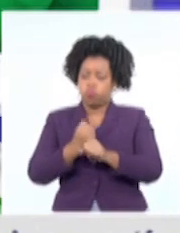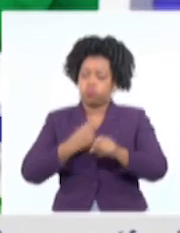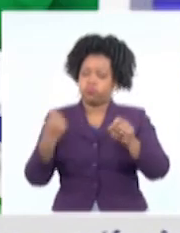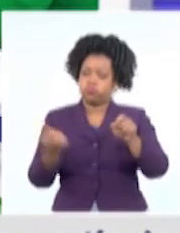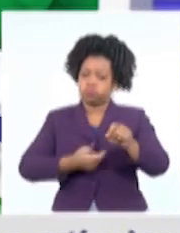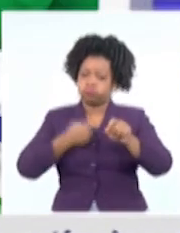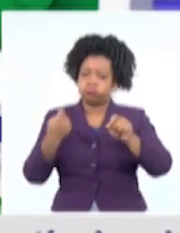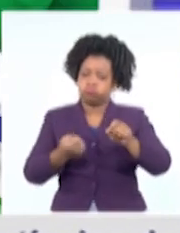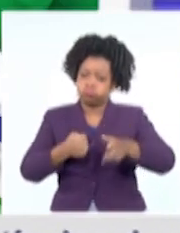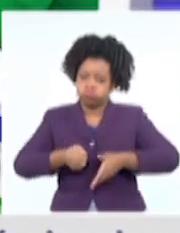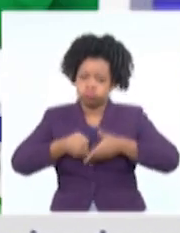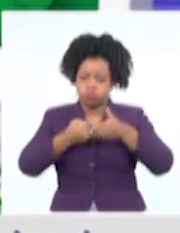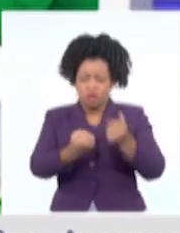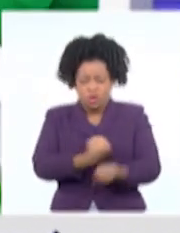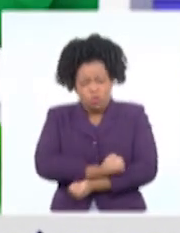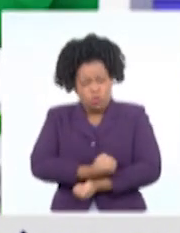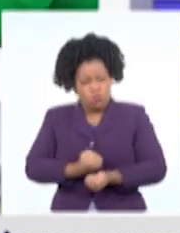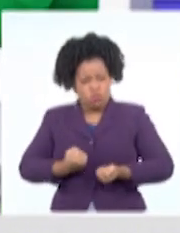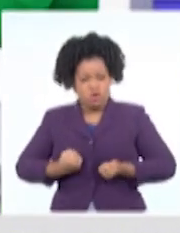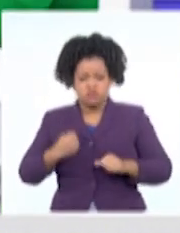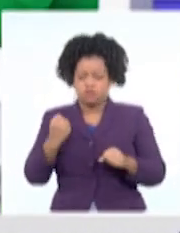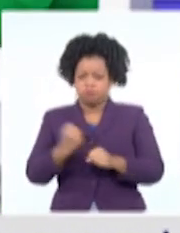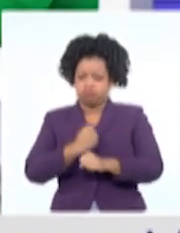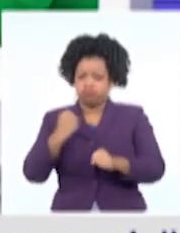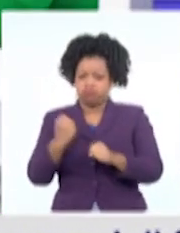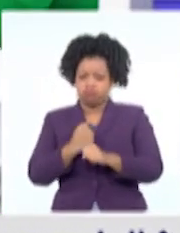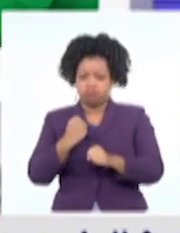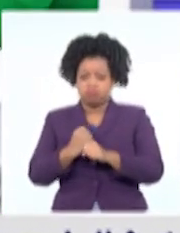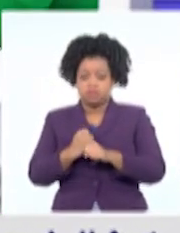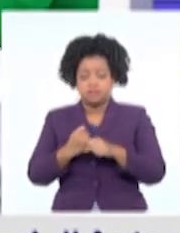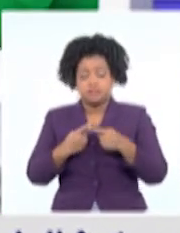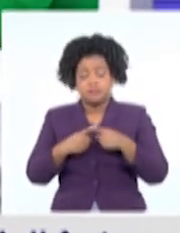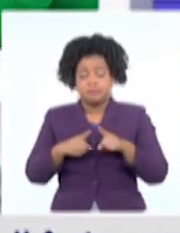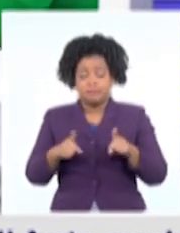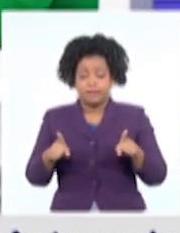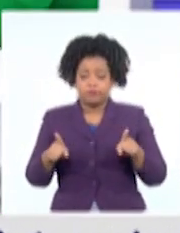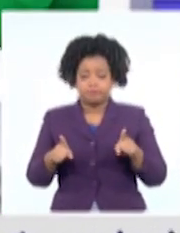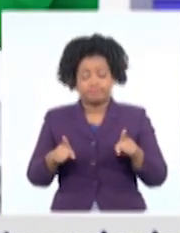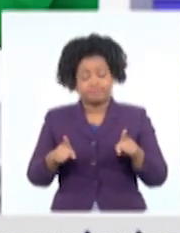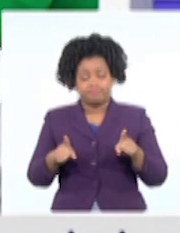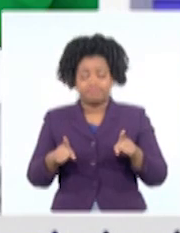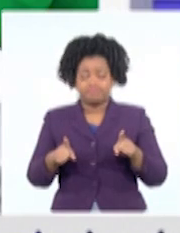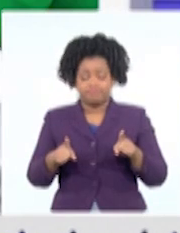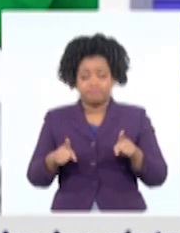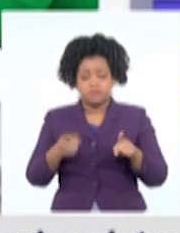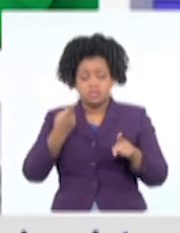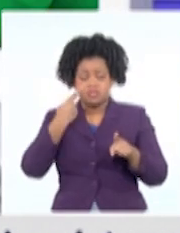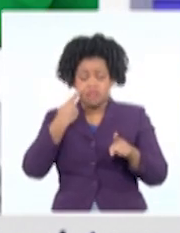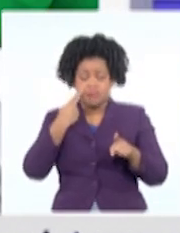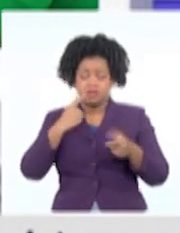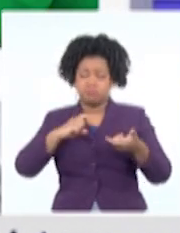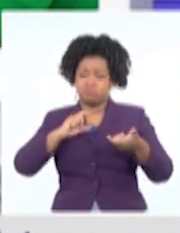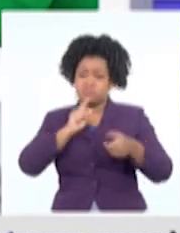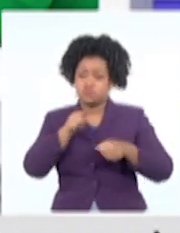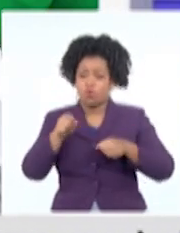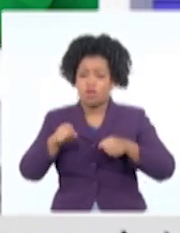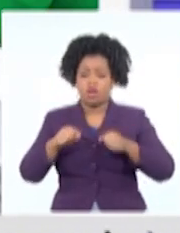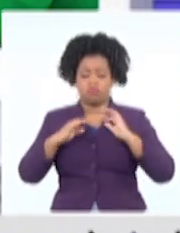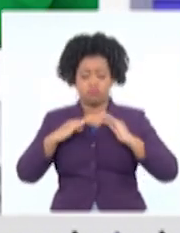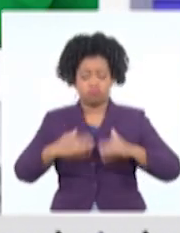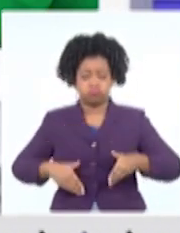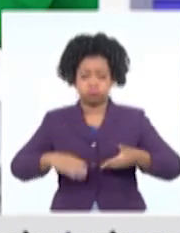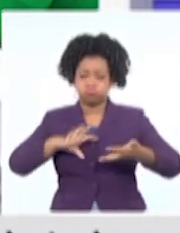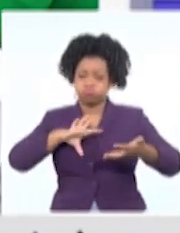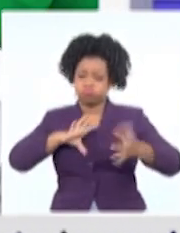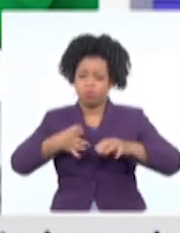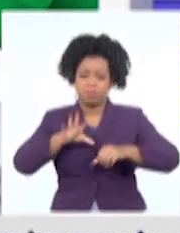el esfuerzo de nuestros especialistas y demás, pero que indiscutiblemente tienen un grupo de complicaciones que hacen que a